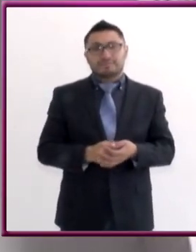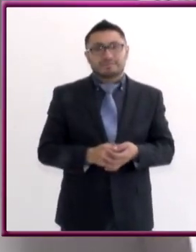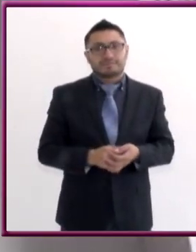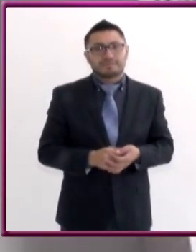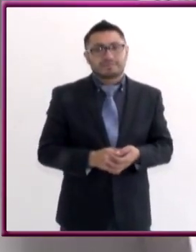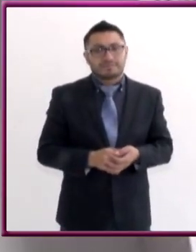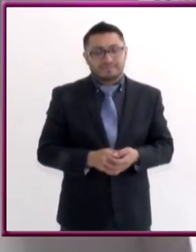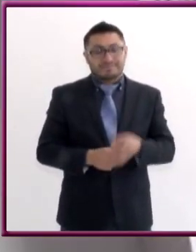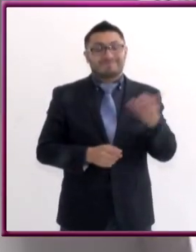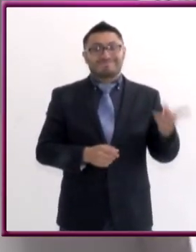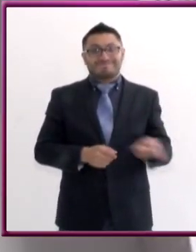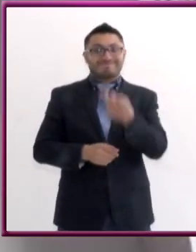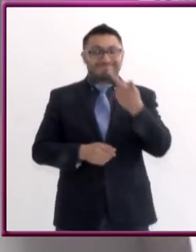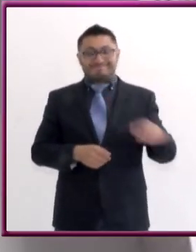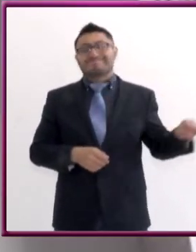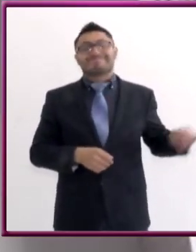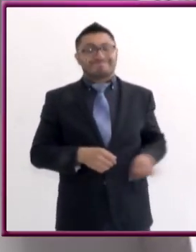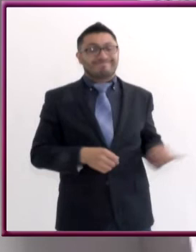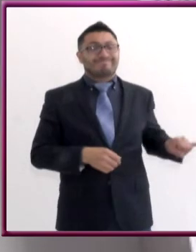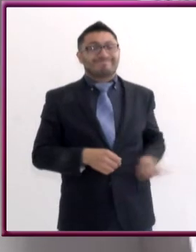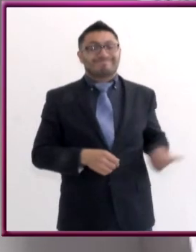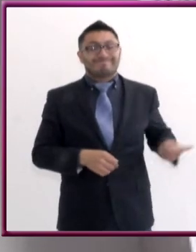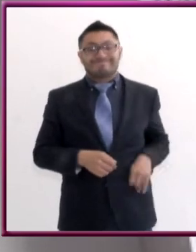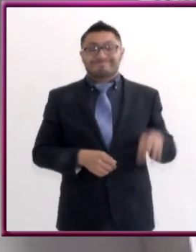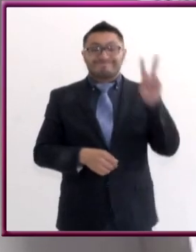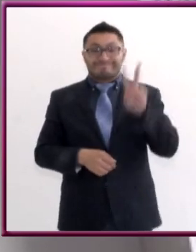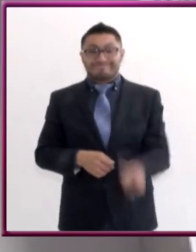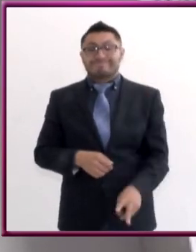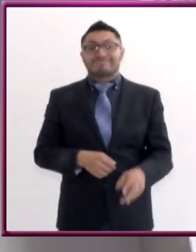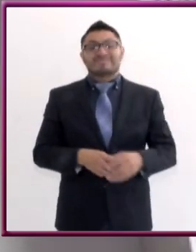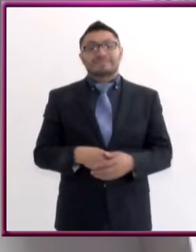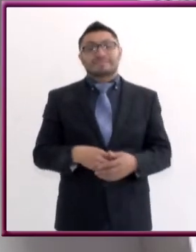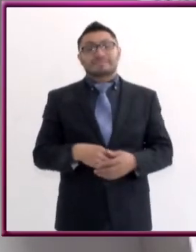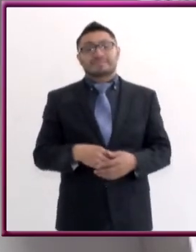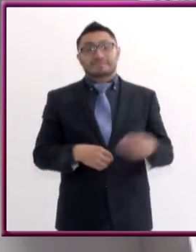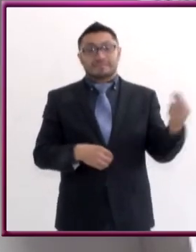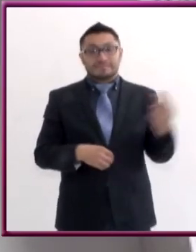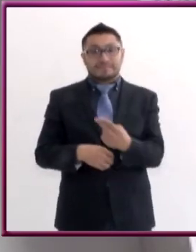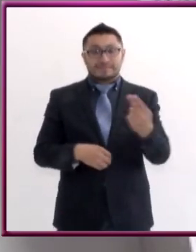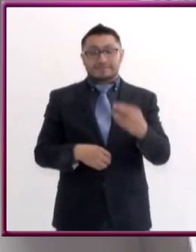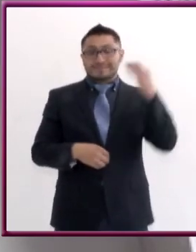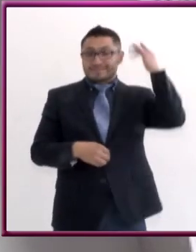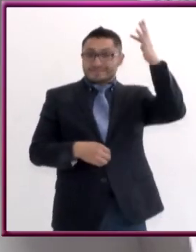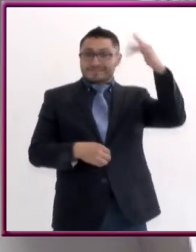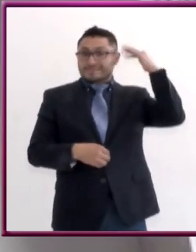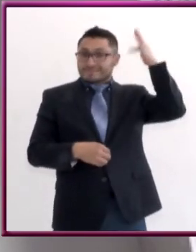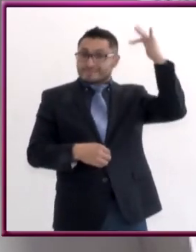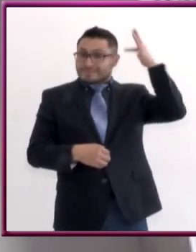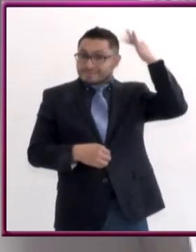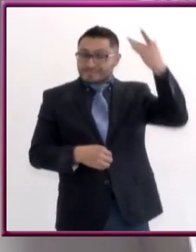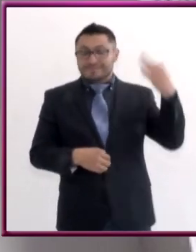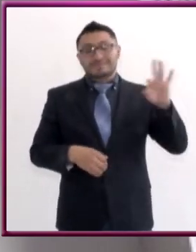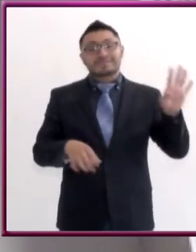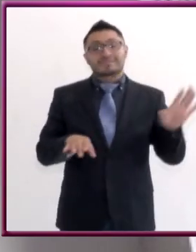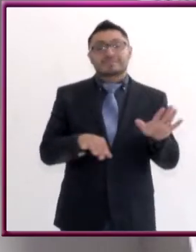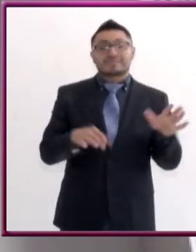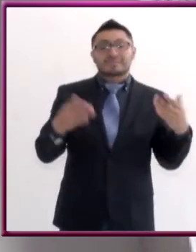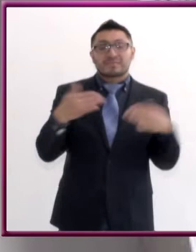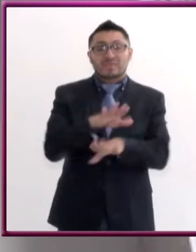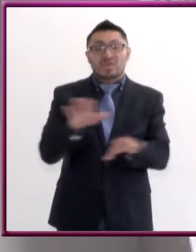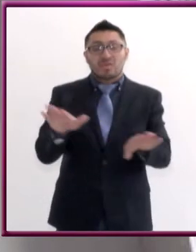Sí, es una pregunta muy interesante, Paula, y es necesario reflexionar sobre ello,